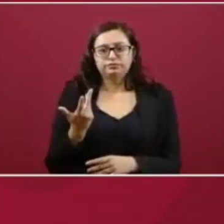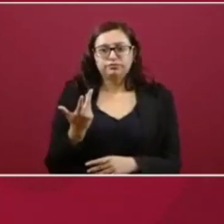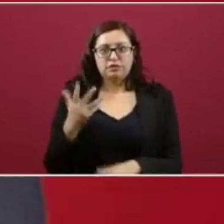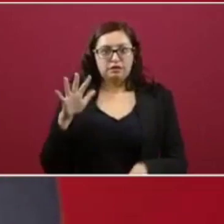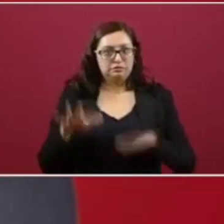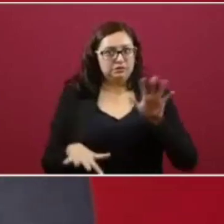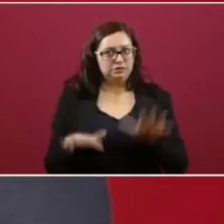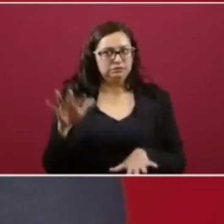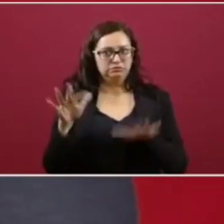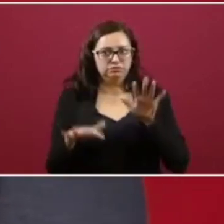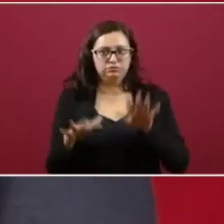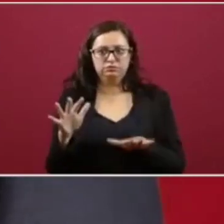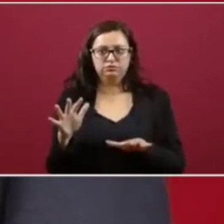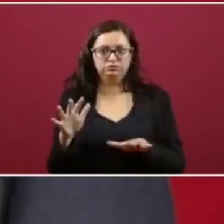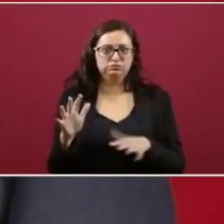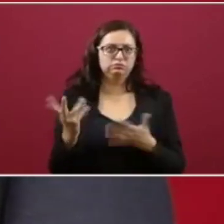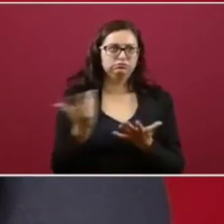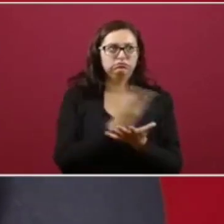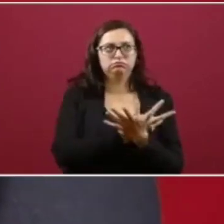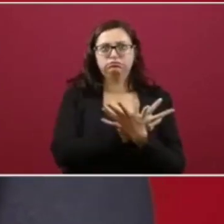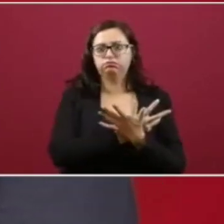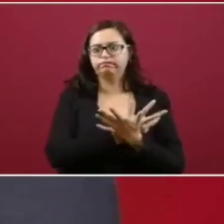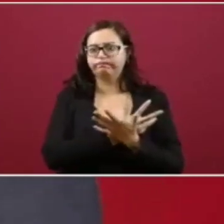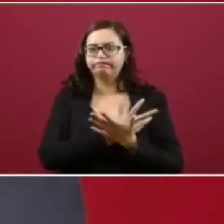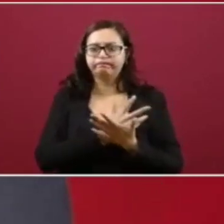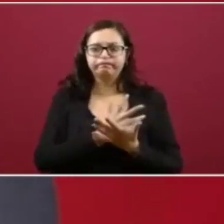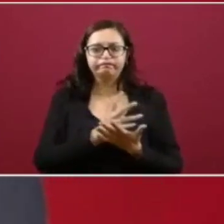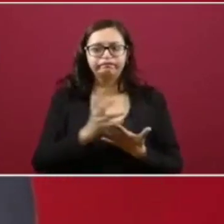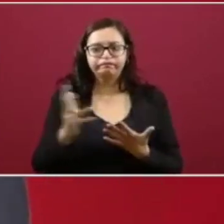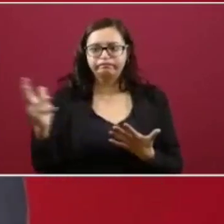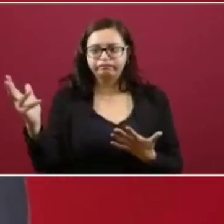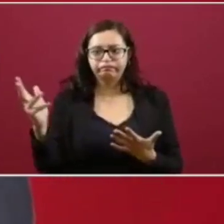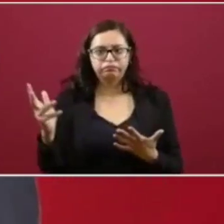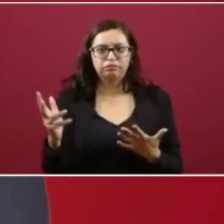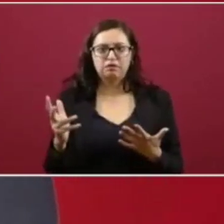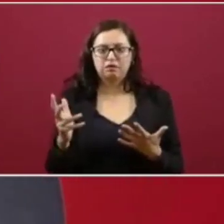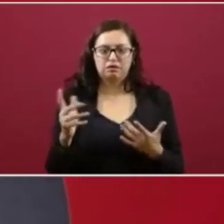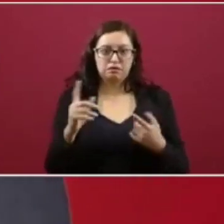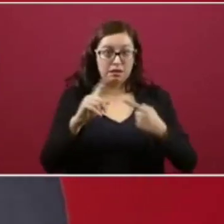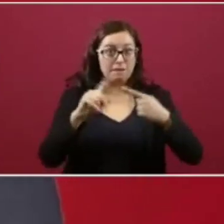exagerando en el periódico Reforma,